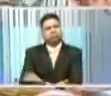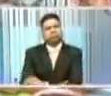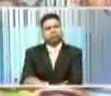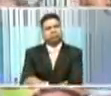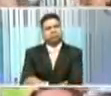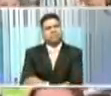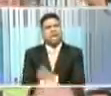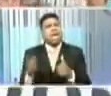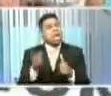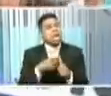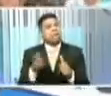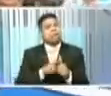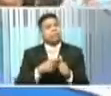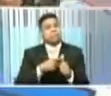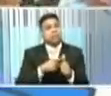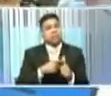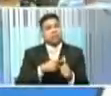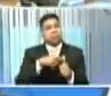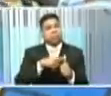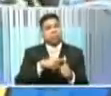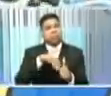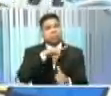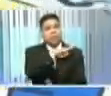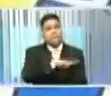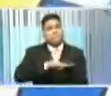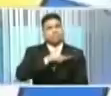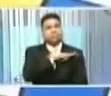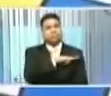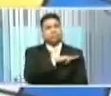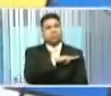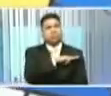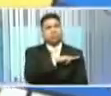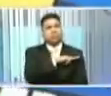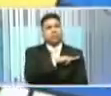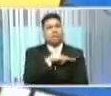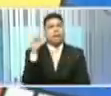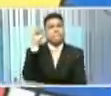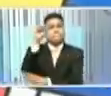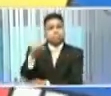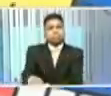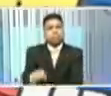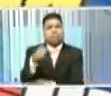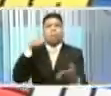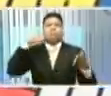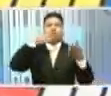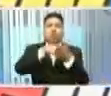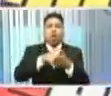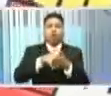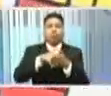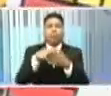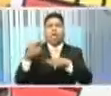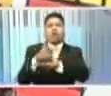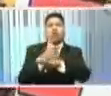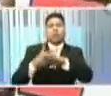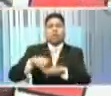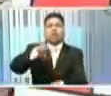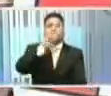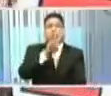la primera etapa de las misiones, enfrentar y derrotar el golpe de Estado 2002, 2003,